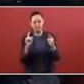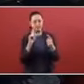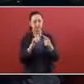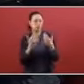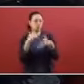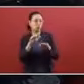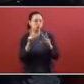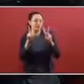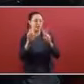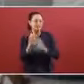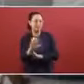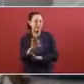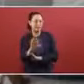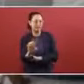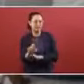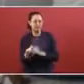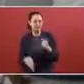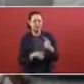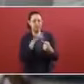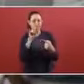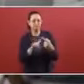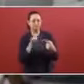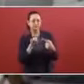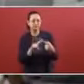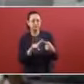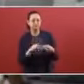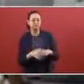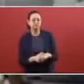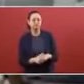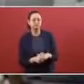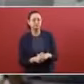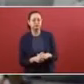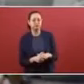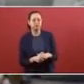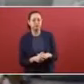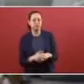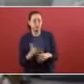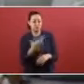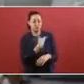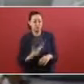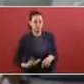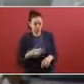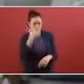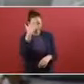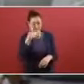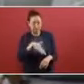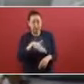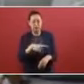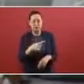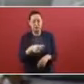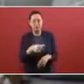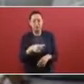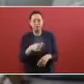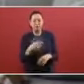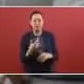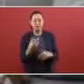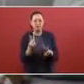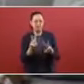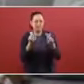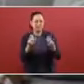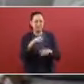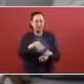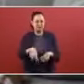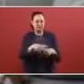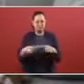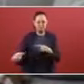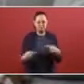Federal de Electricidad. La primera es, ¿tienen cuantificado ustedes, presidente, a cuánto asciende el adeudo por la llamada resistencia civil